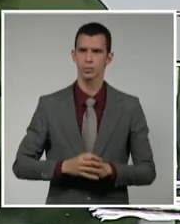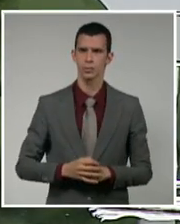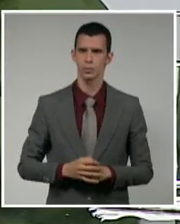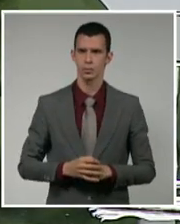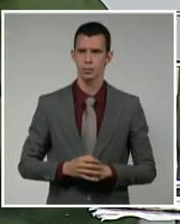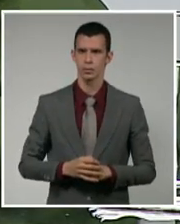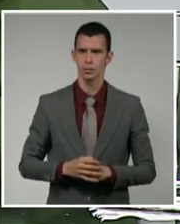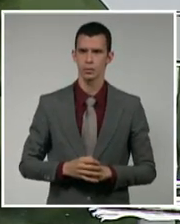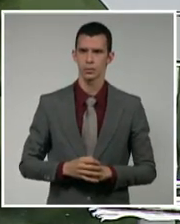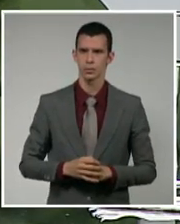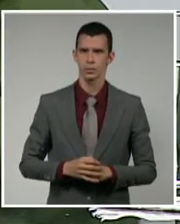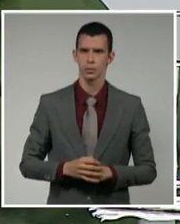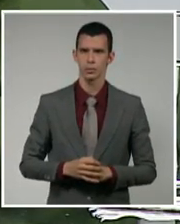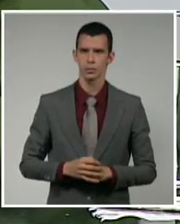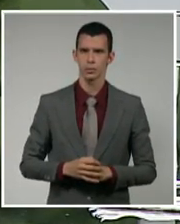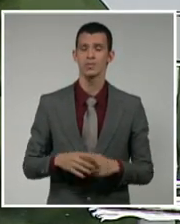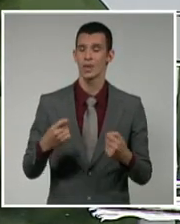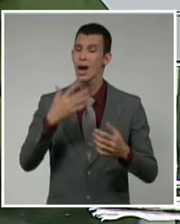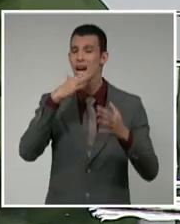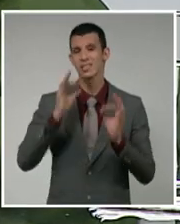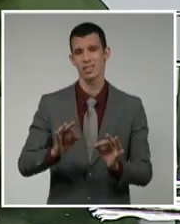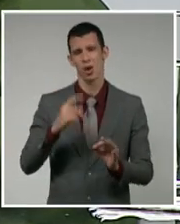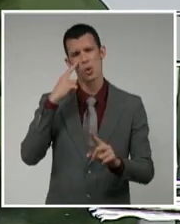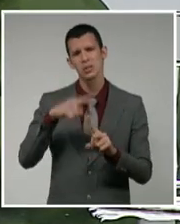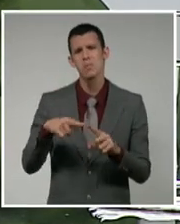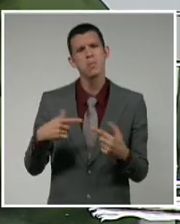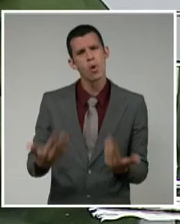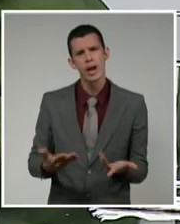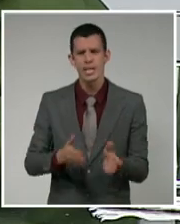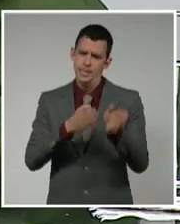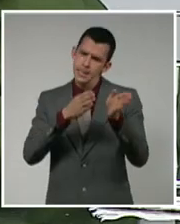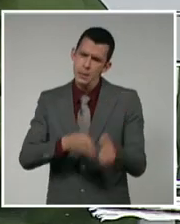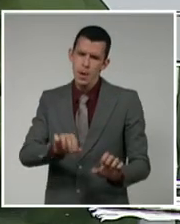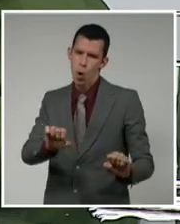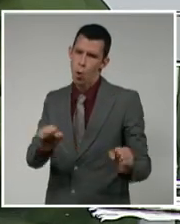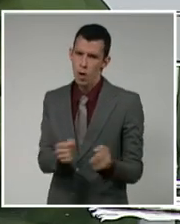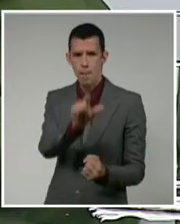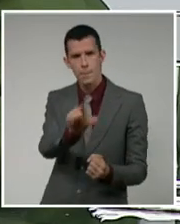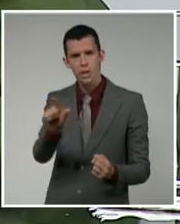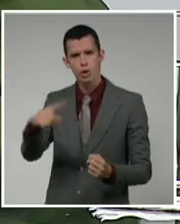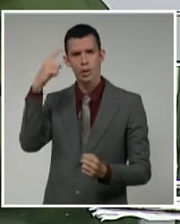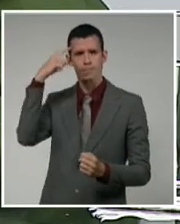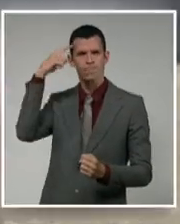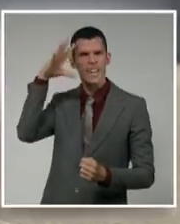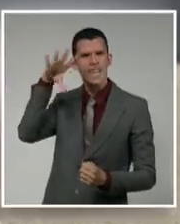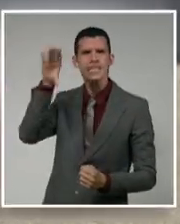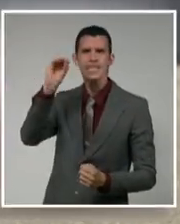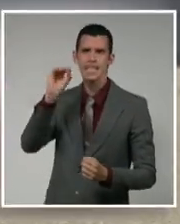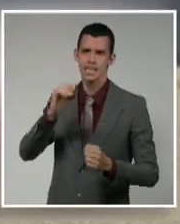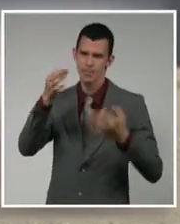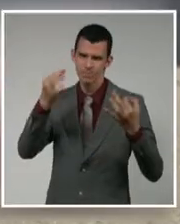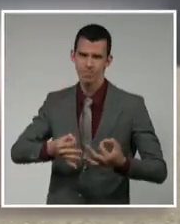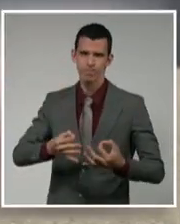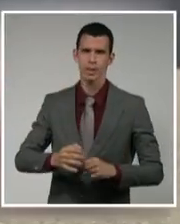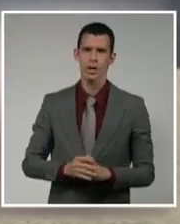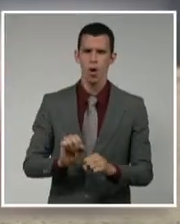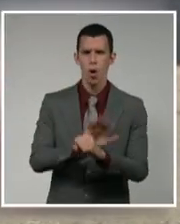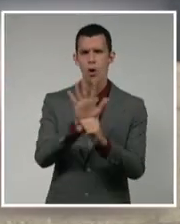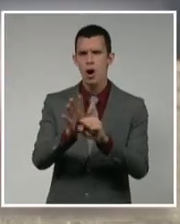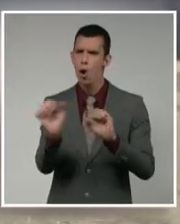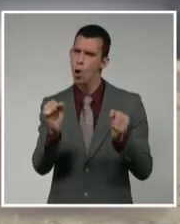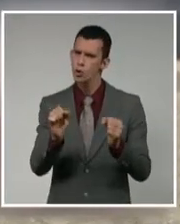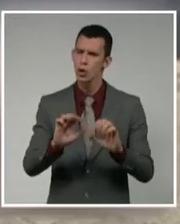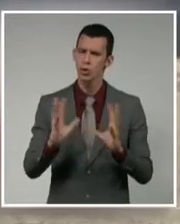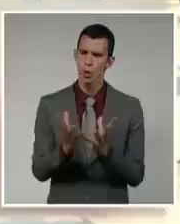garantizar mayor disciplina, exigencia y rigor en todo lo que se haga para prevenir el contagio de la COVID-19.